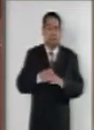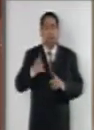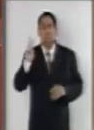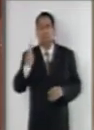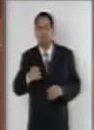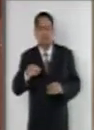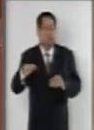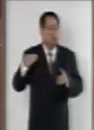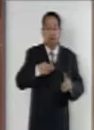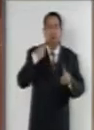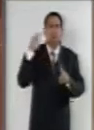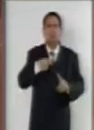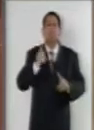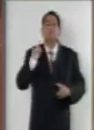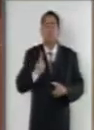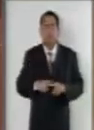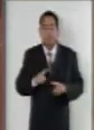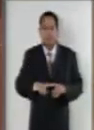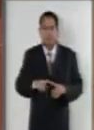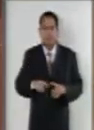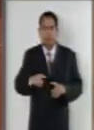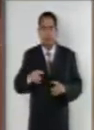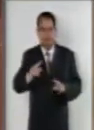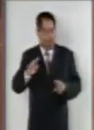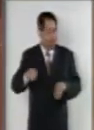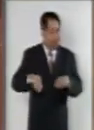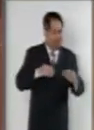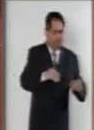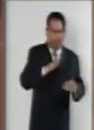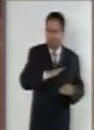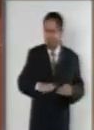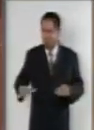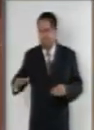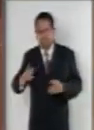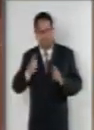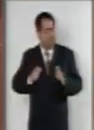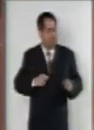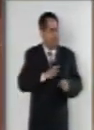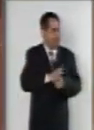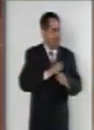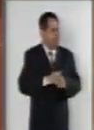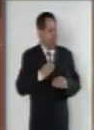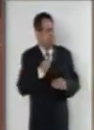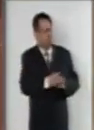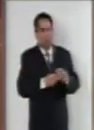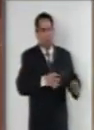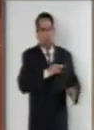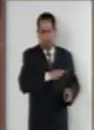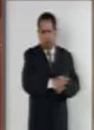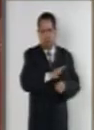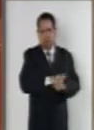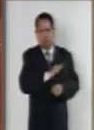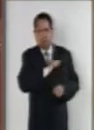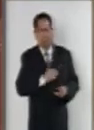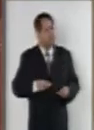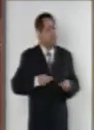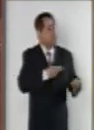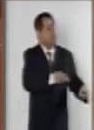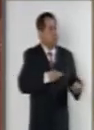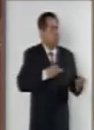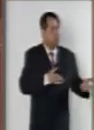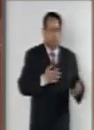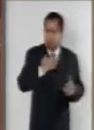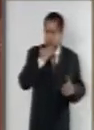verdadero objetivo, que es entregar enormes privilegios más allá de lo